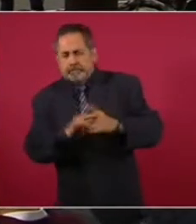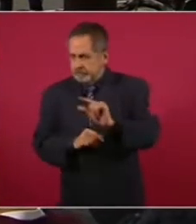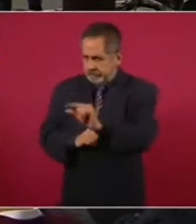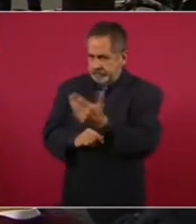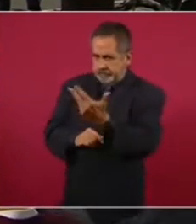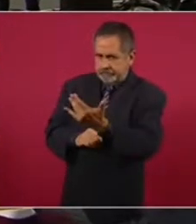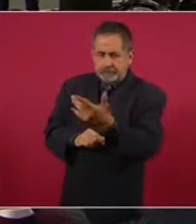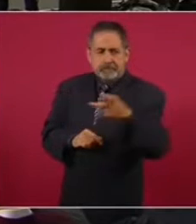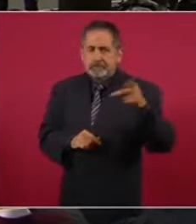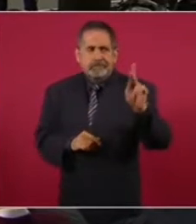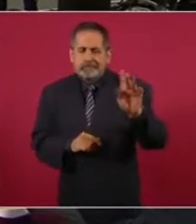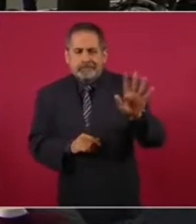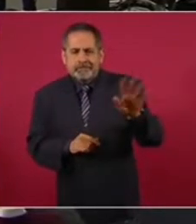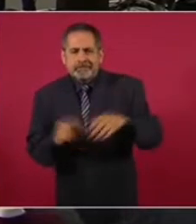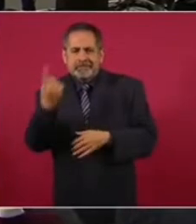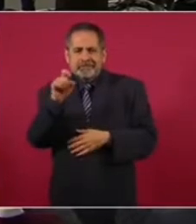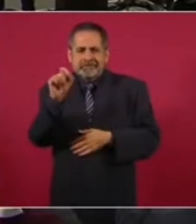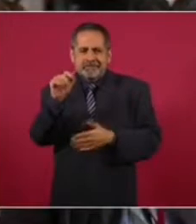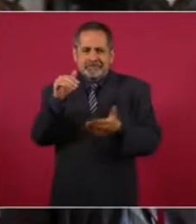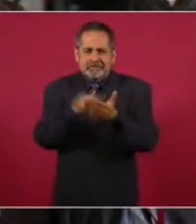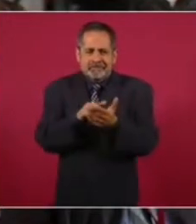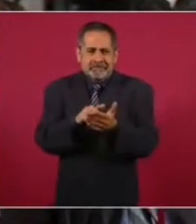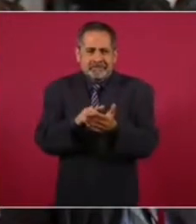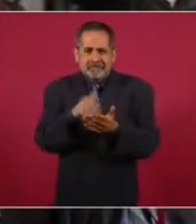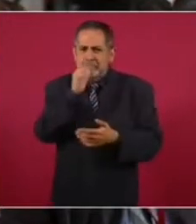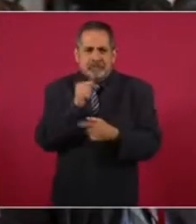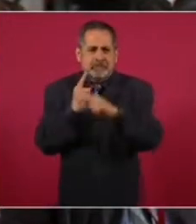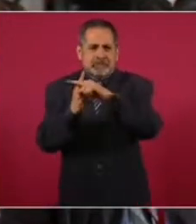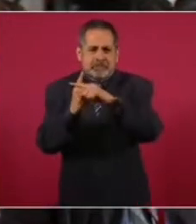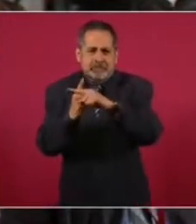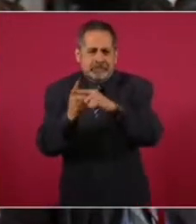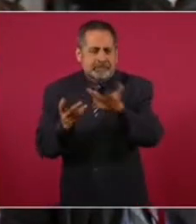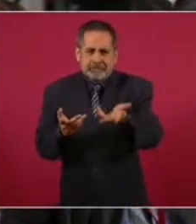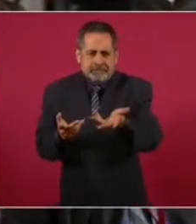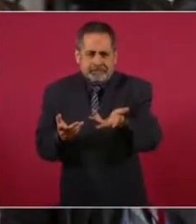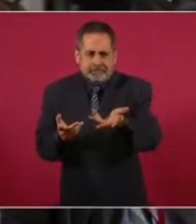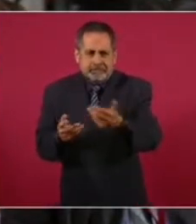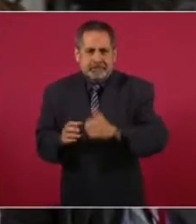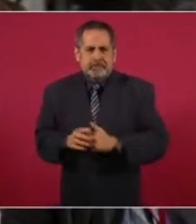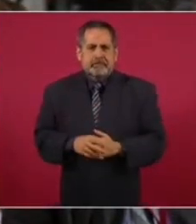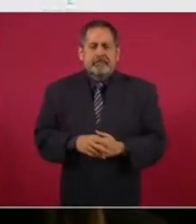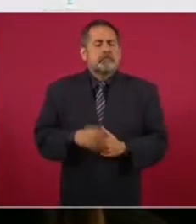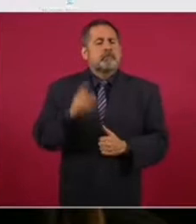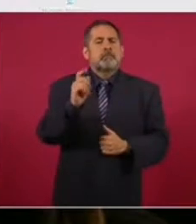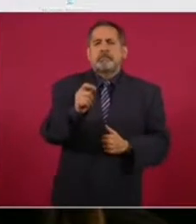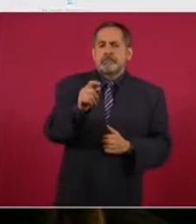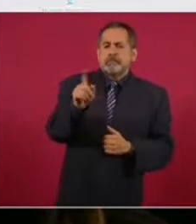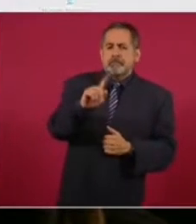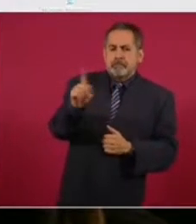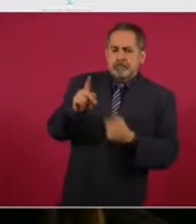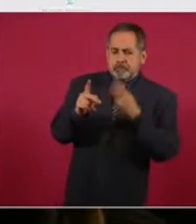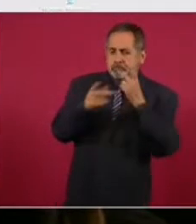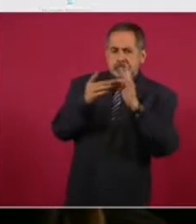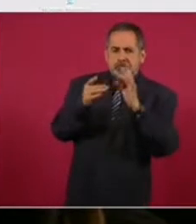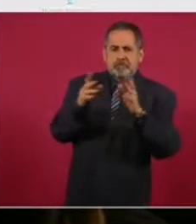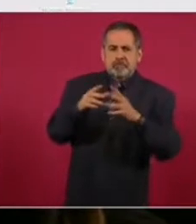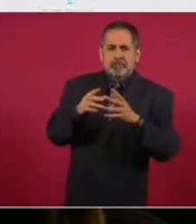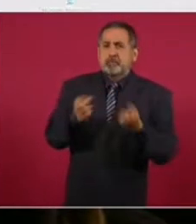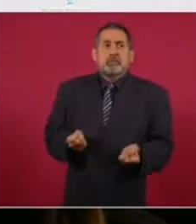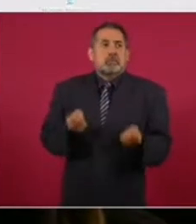Espérame. Pero 126 mil muertos no puede ser algo positivo. Es que no se trata de hablar en